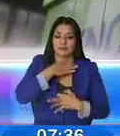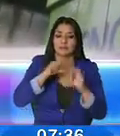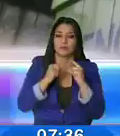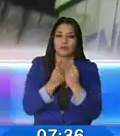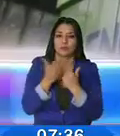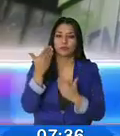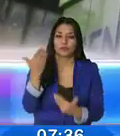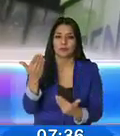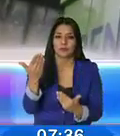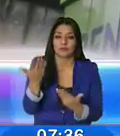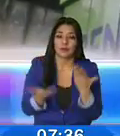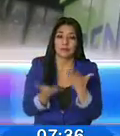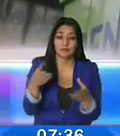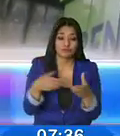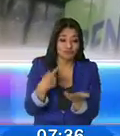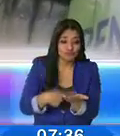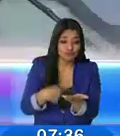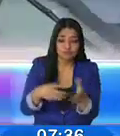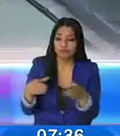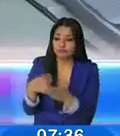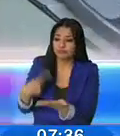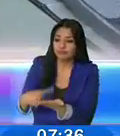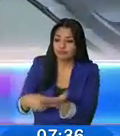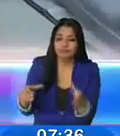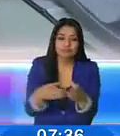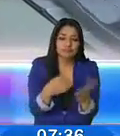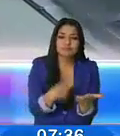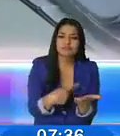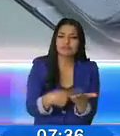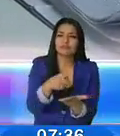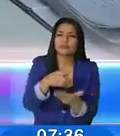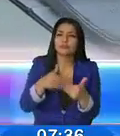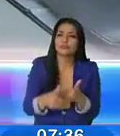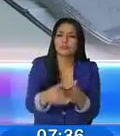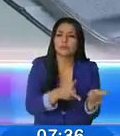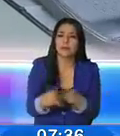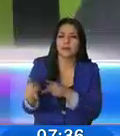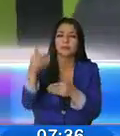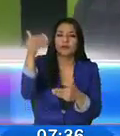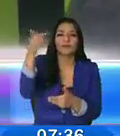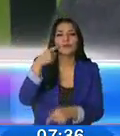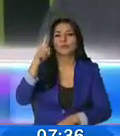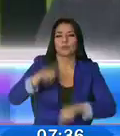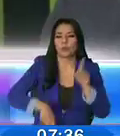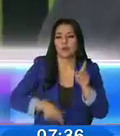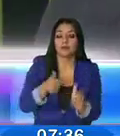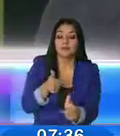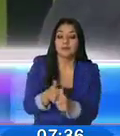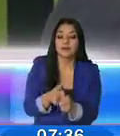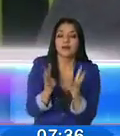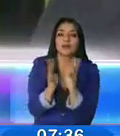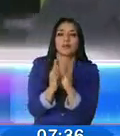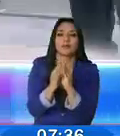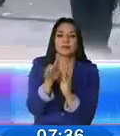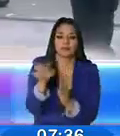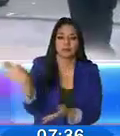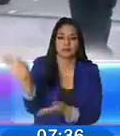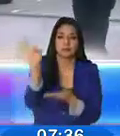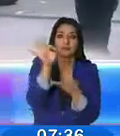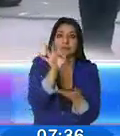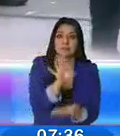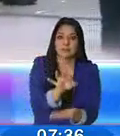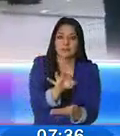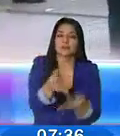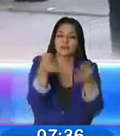Movimiento no ha podido reunirse para definir los lineamientos políticos del partido a puertas de la convención, donde se tendría